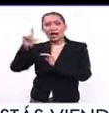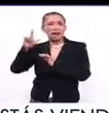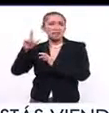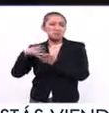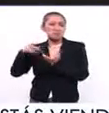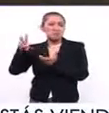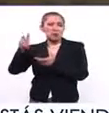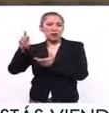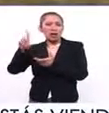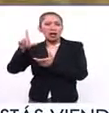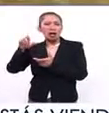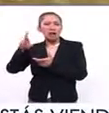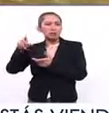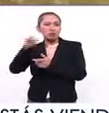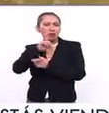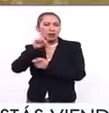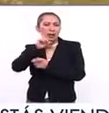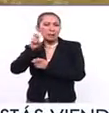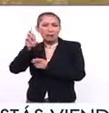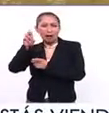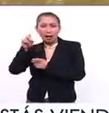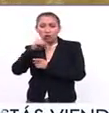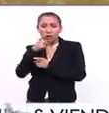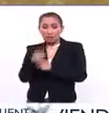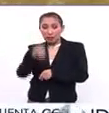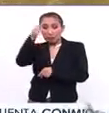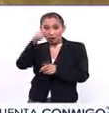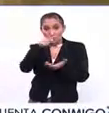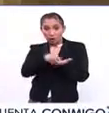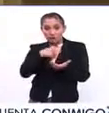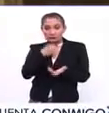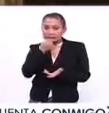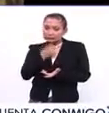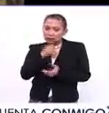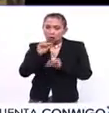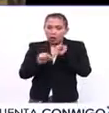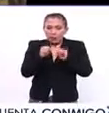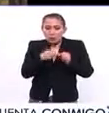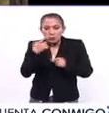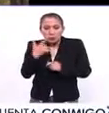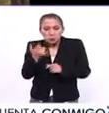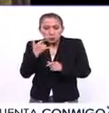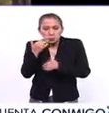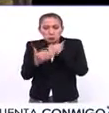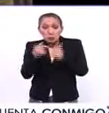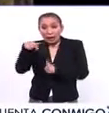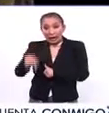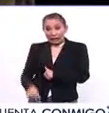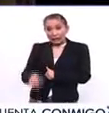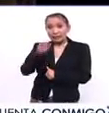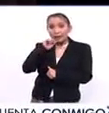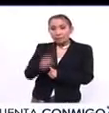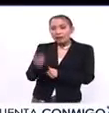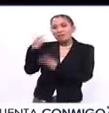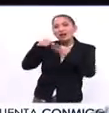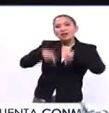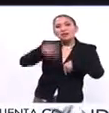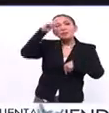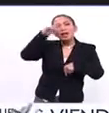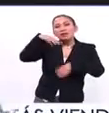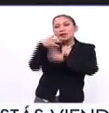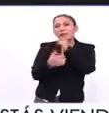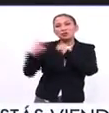sí creo que ahí fue como el primer lugar en donde tuvieron que irse abriendo paso. Y luego aquí, además, exiliadas